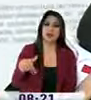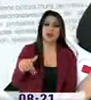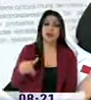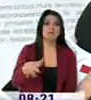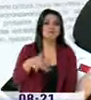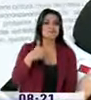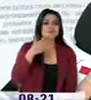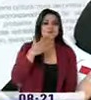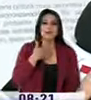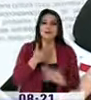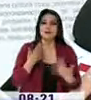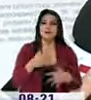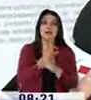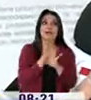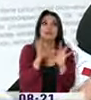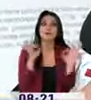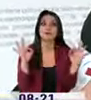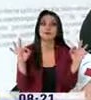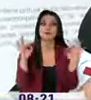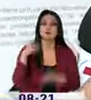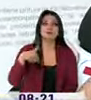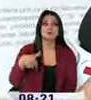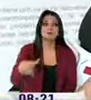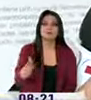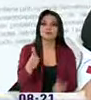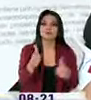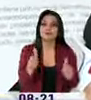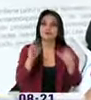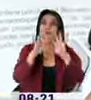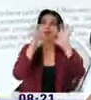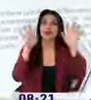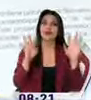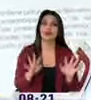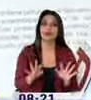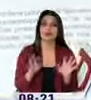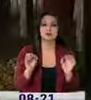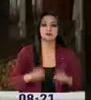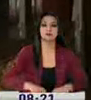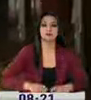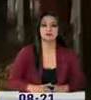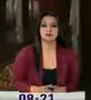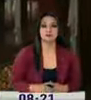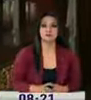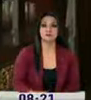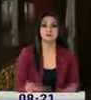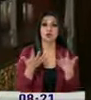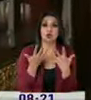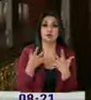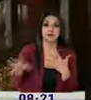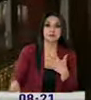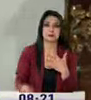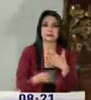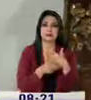puede percibir un aire mucho más claro y menos contaminante. La obra incluye la restauración de varias